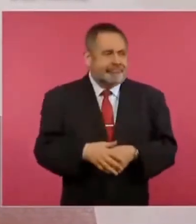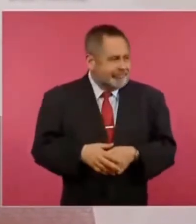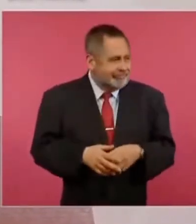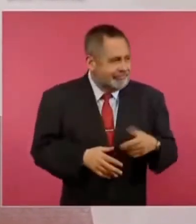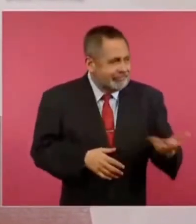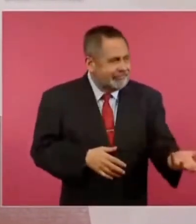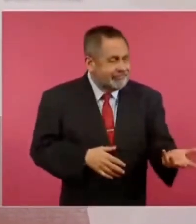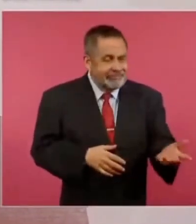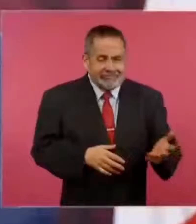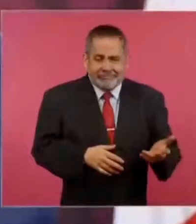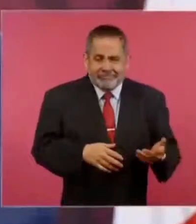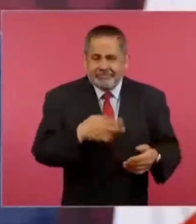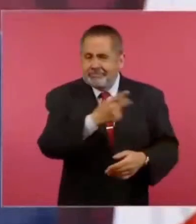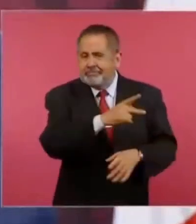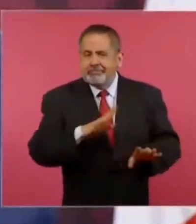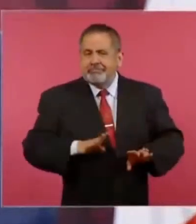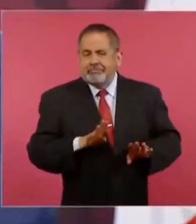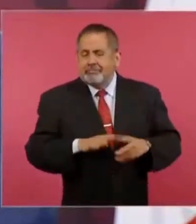intereses.